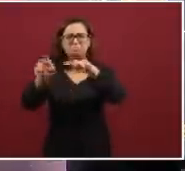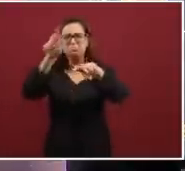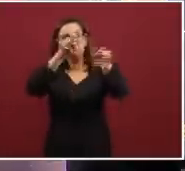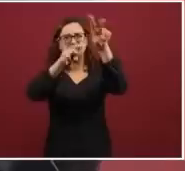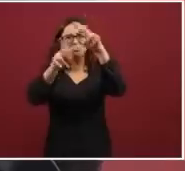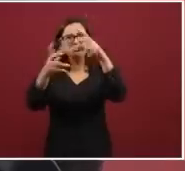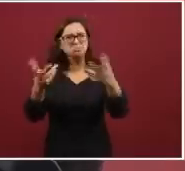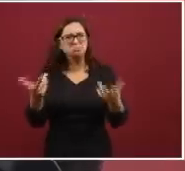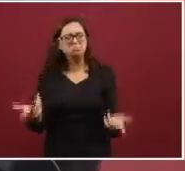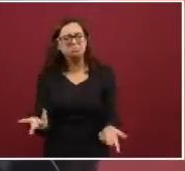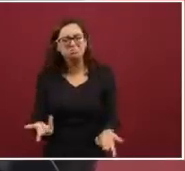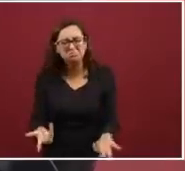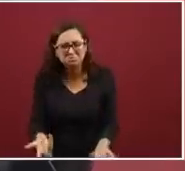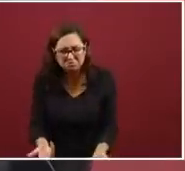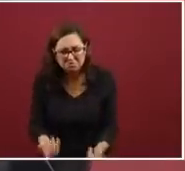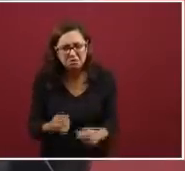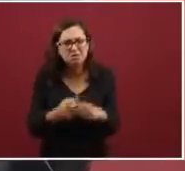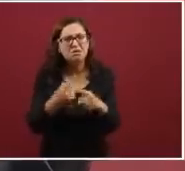en